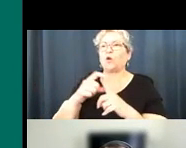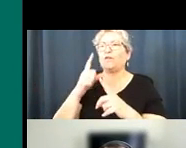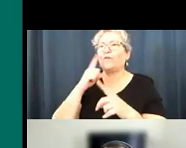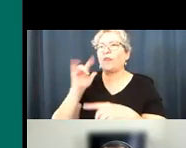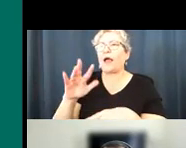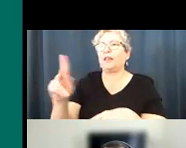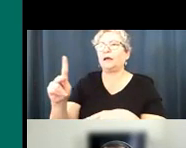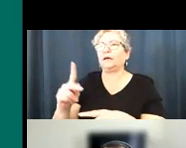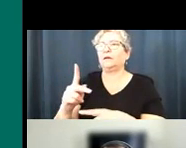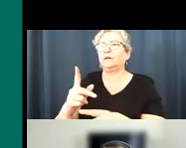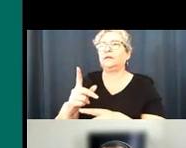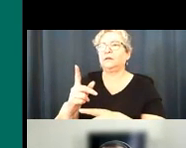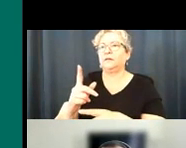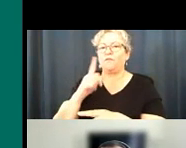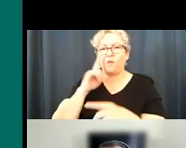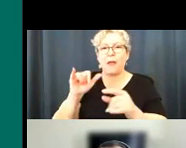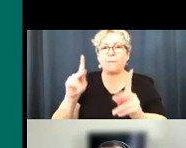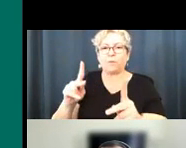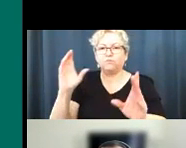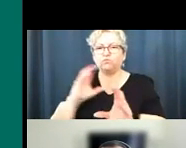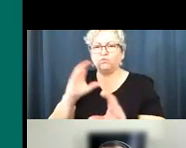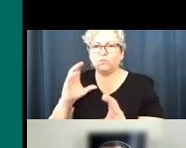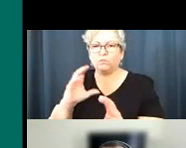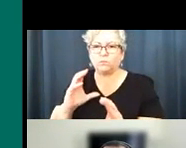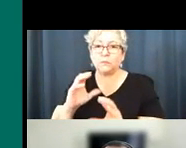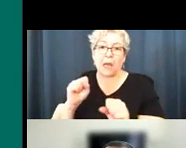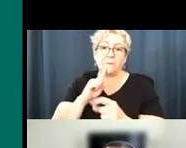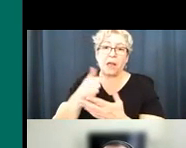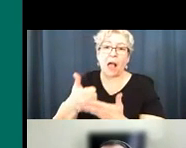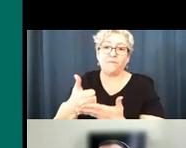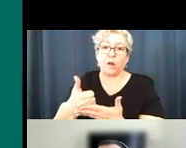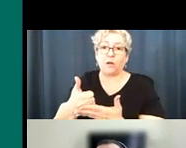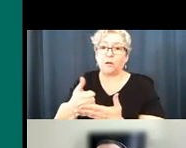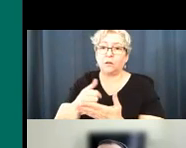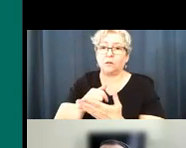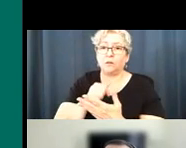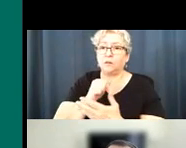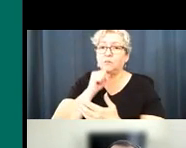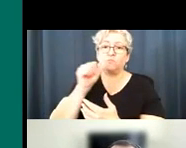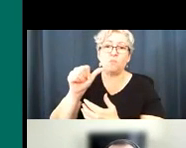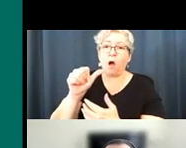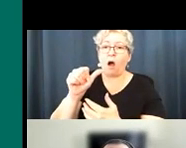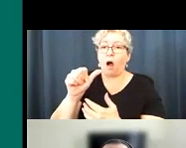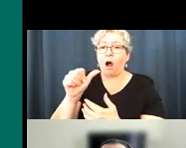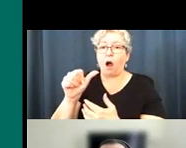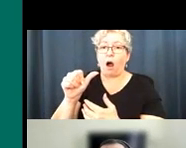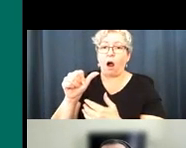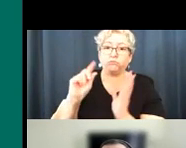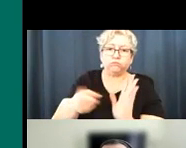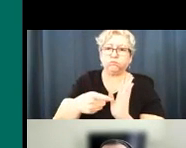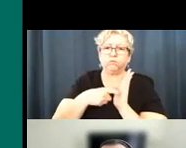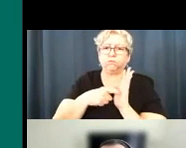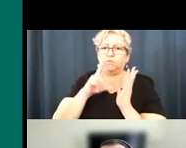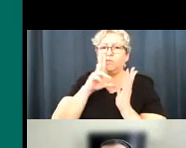la primera palabra para hacer el enlace, para que se lo lleve a donde la persona está buscando, puede ayudar. No es